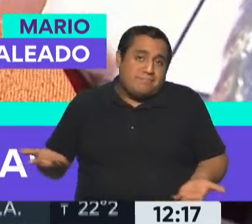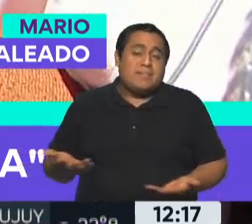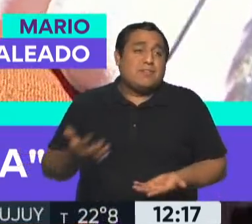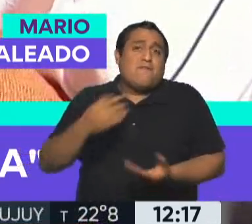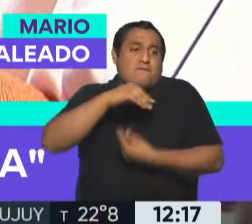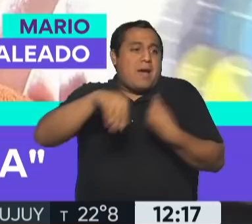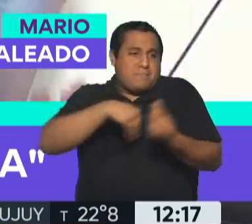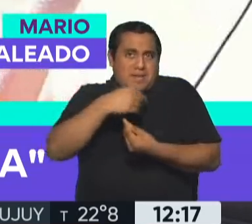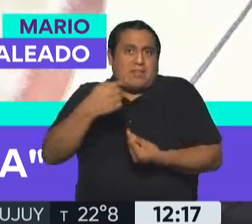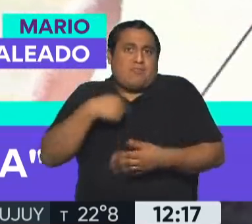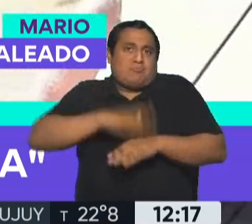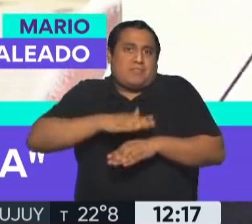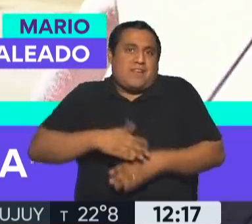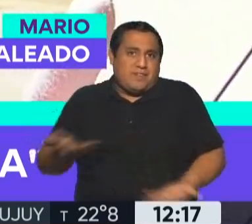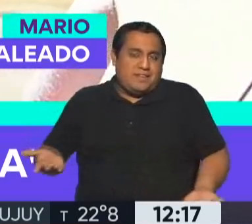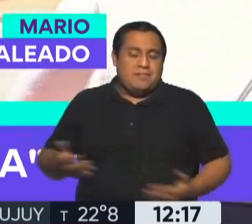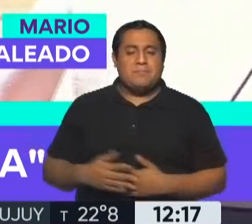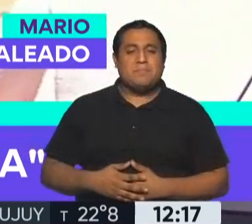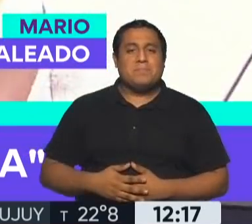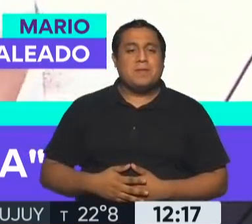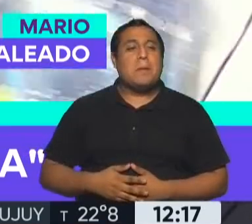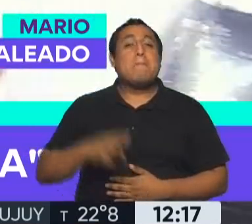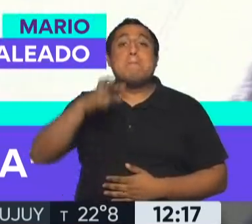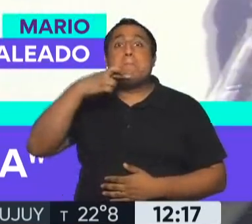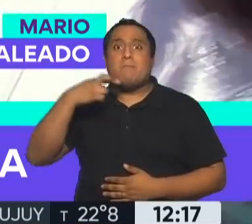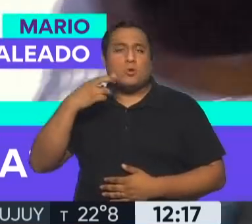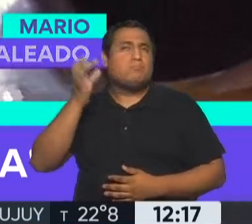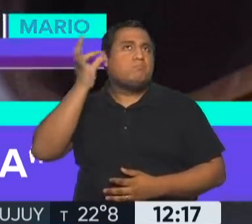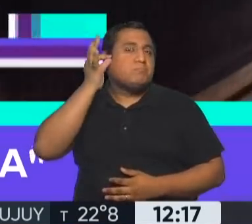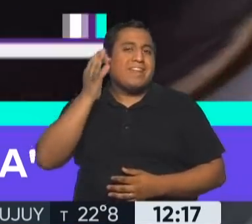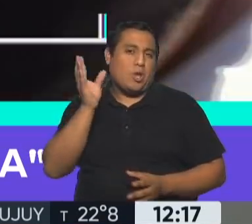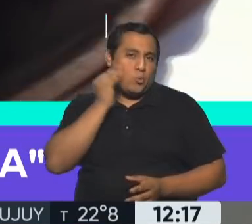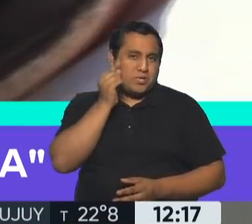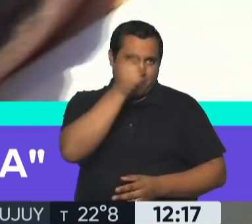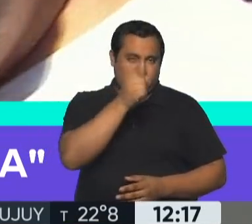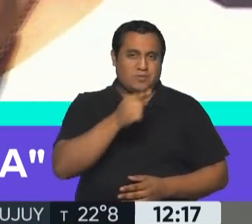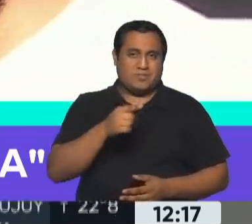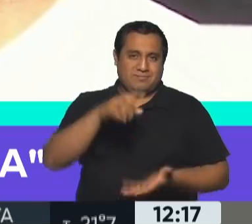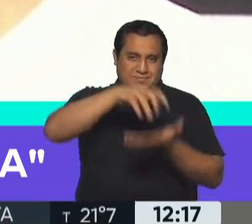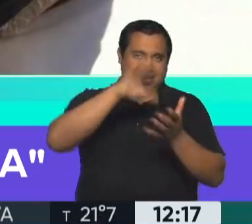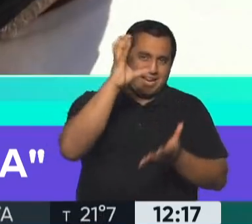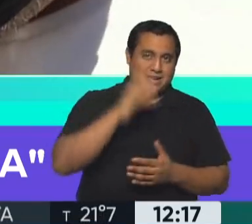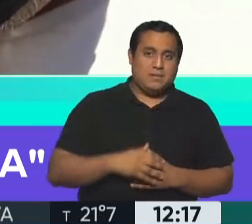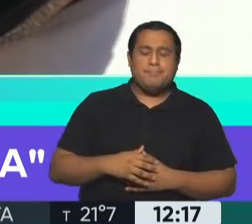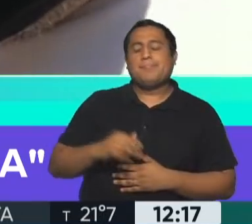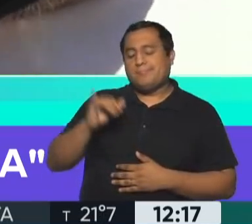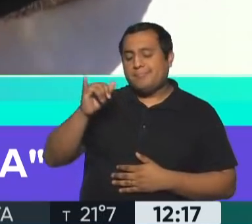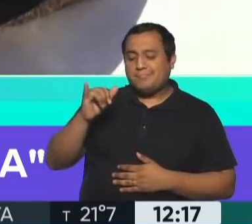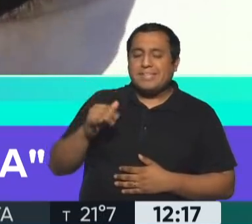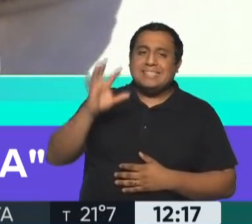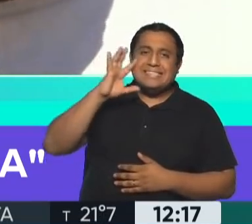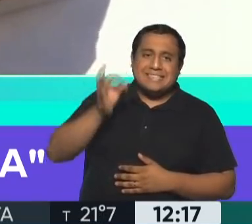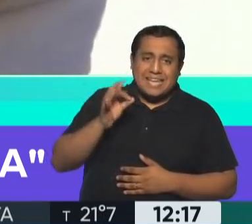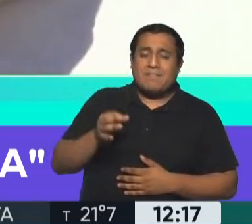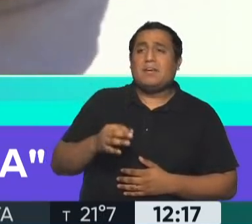jefe de familia, ¿verdad? Pablo, Vero, Héctor ya los está escuchando. Héctor, gracias por estos minutos. Sabemos perfectamente el estado en que se encuentra